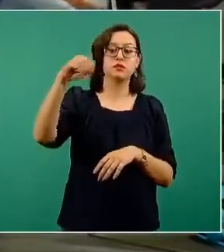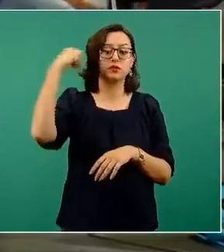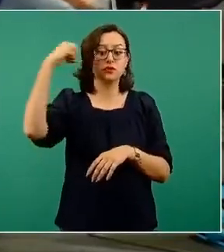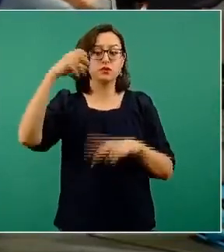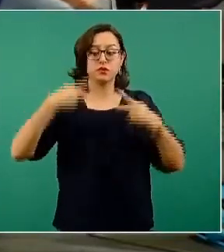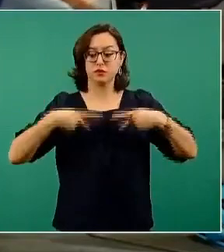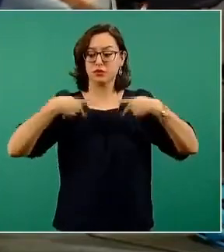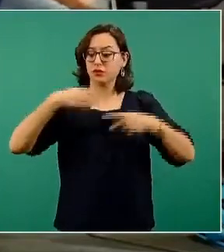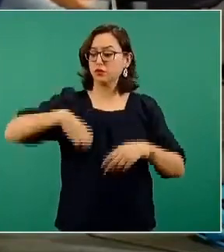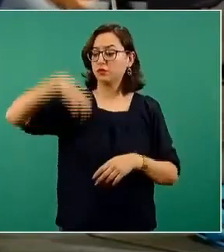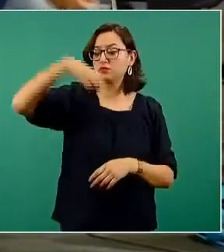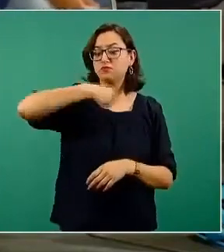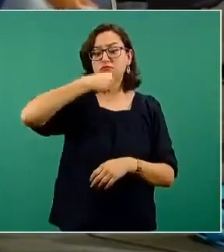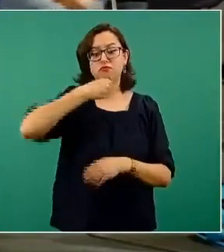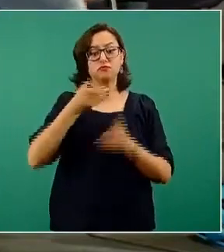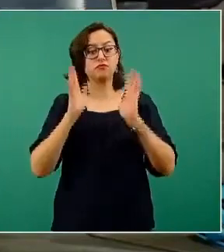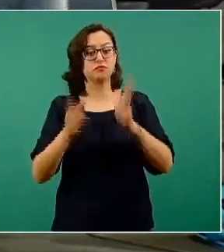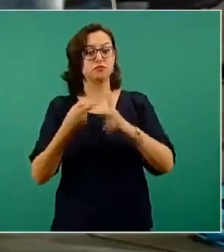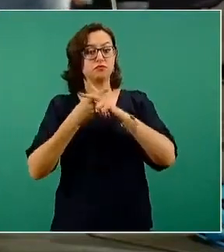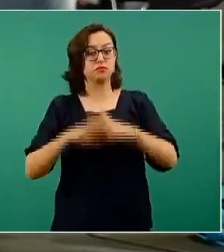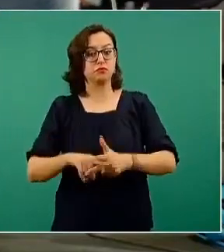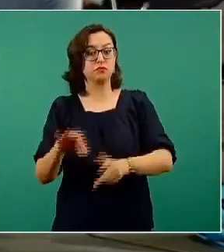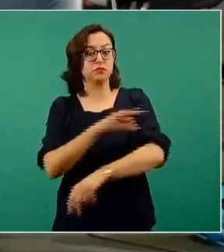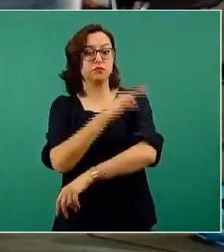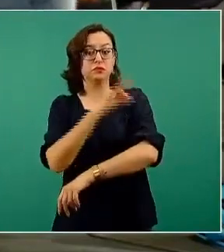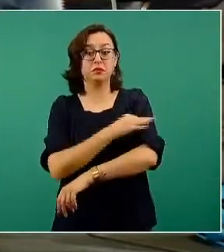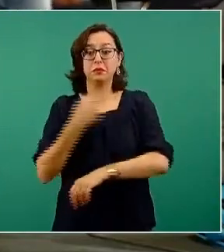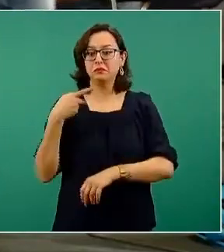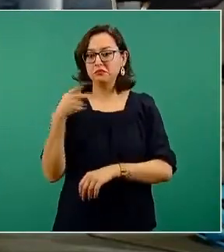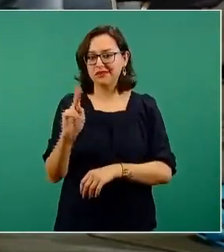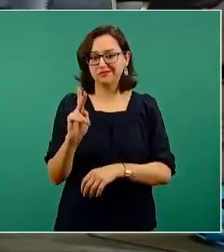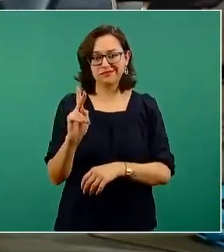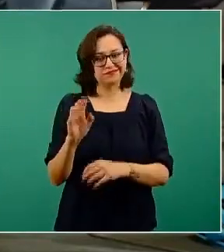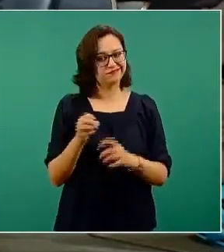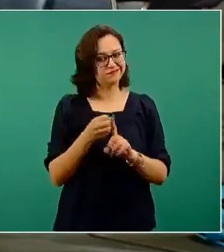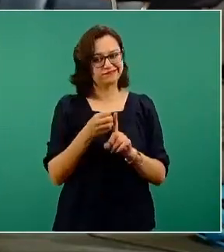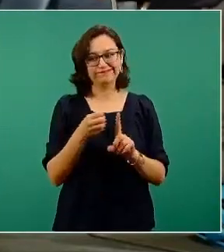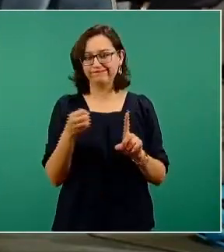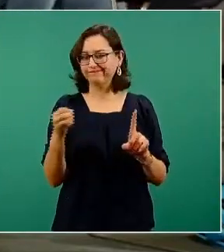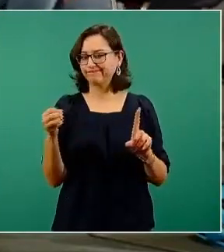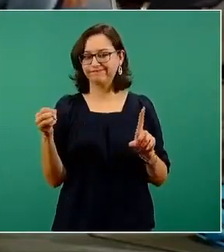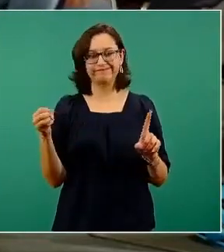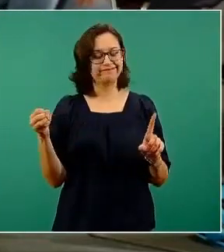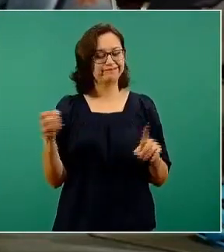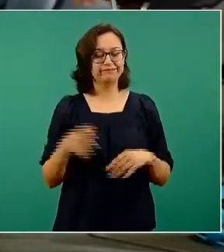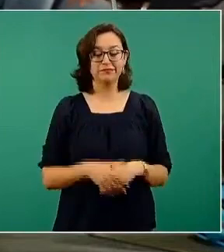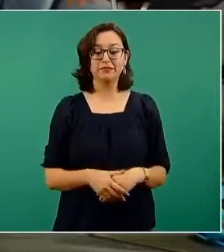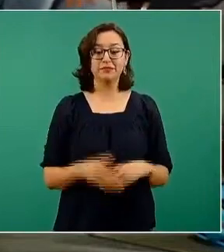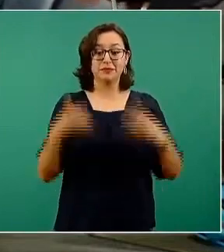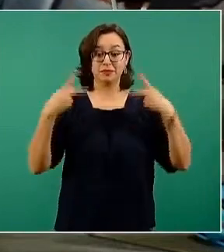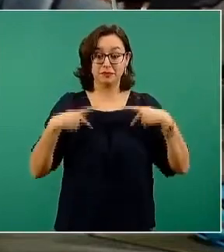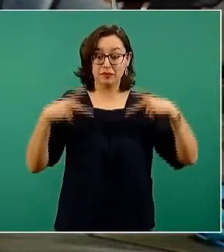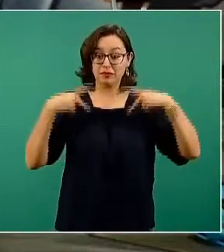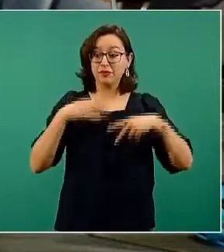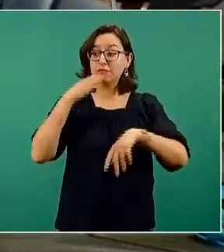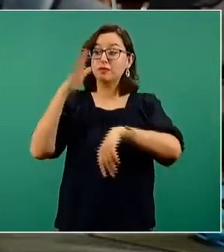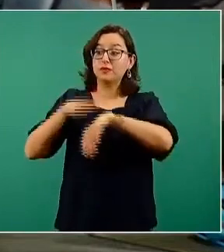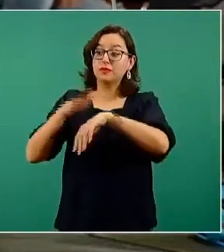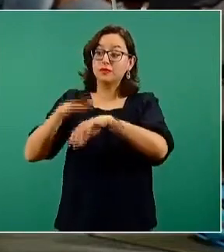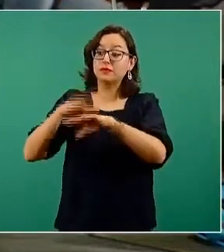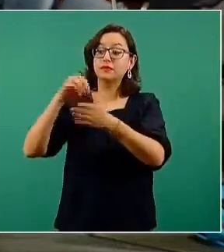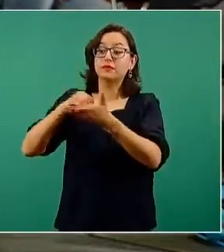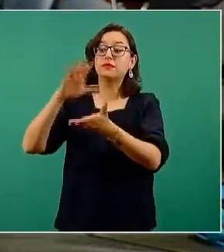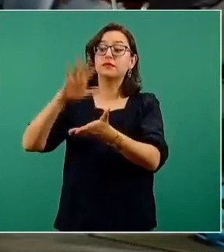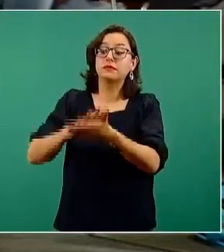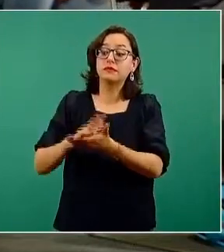adultos mayores, pero pareciera que no hay un orden y las personas fueron citadas a partir de las 8 de la